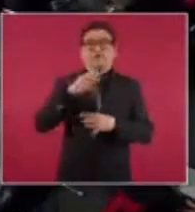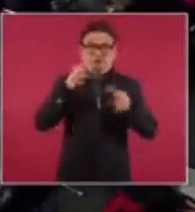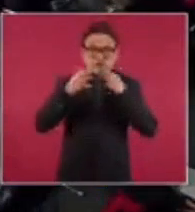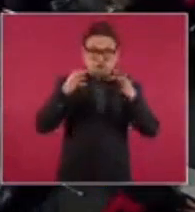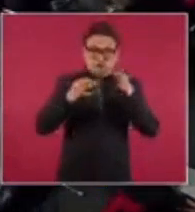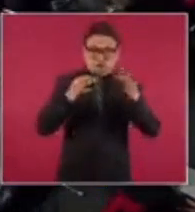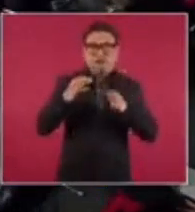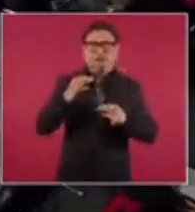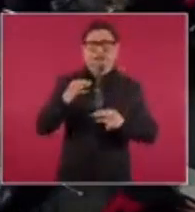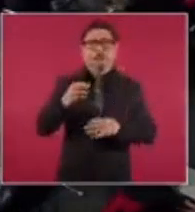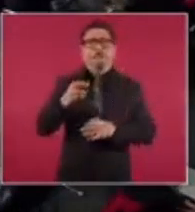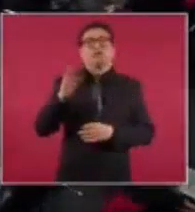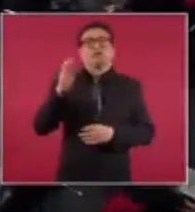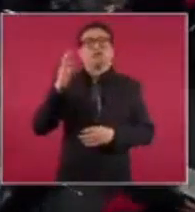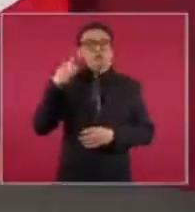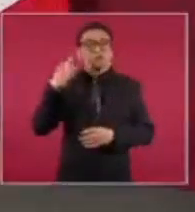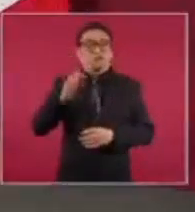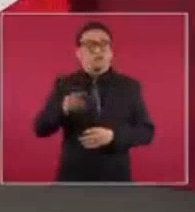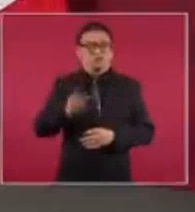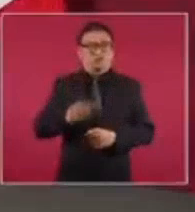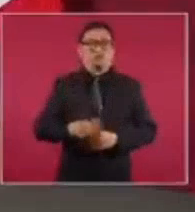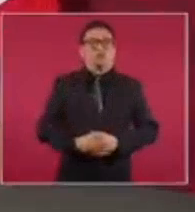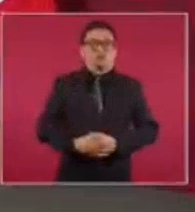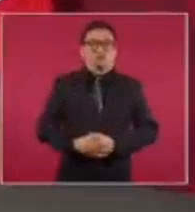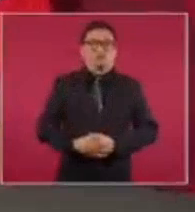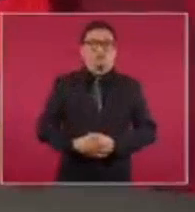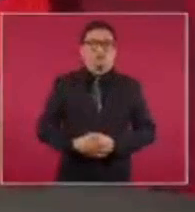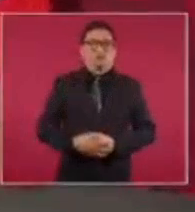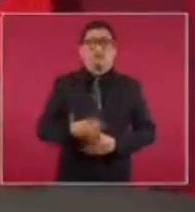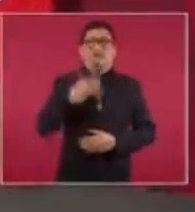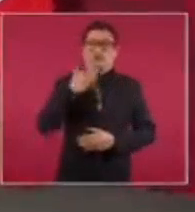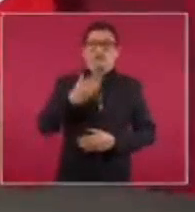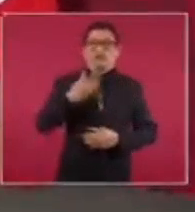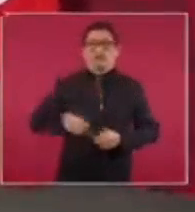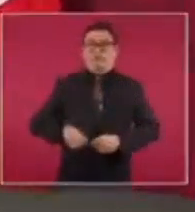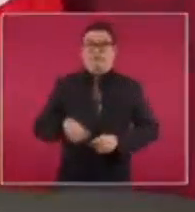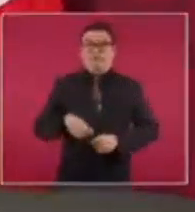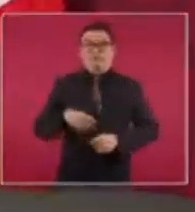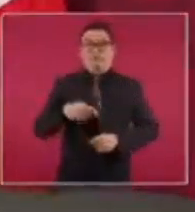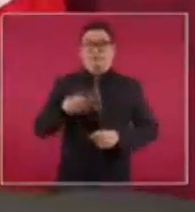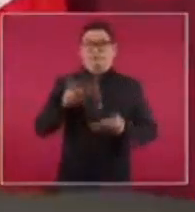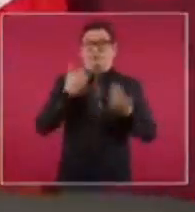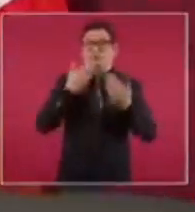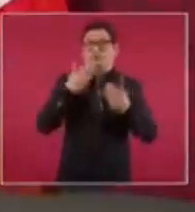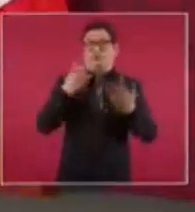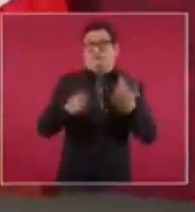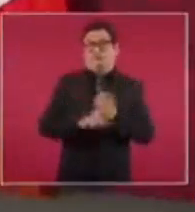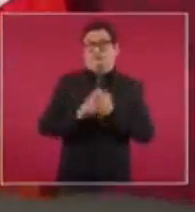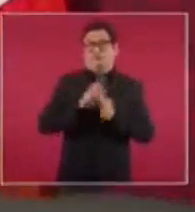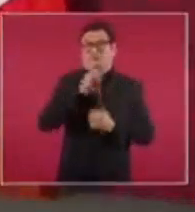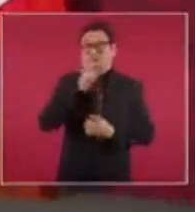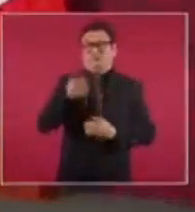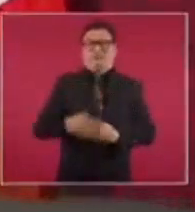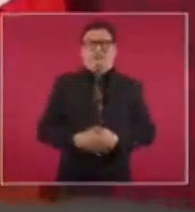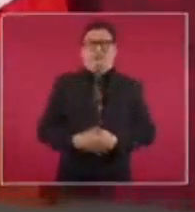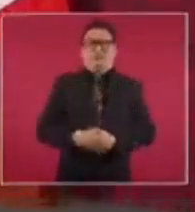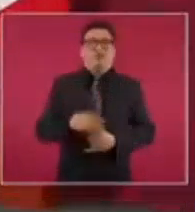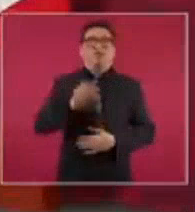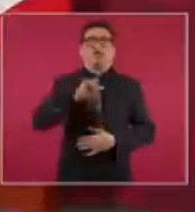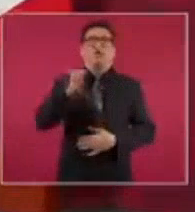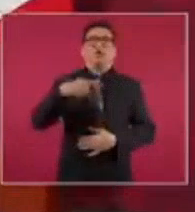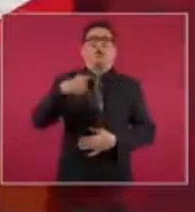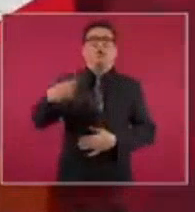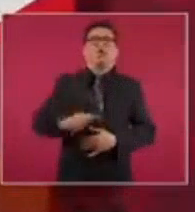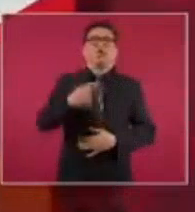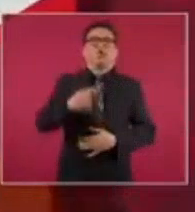radio 1000 Sí no hay ningún problema lo otro que me preguntas